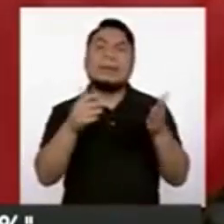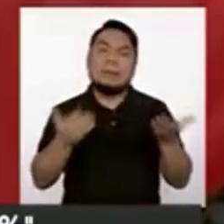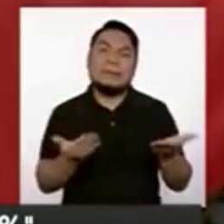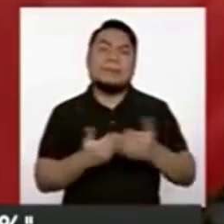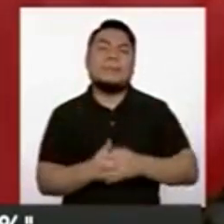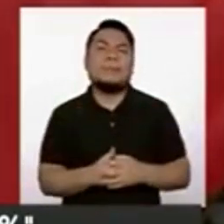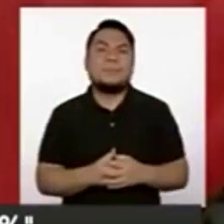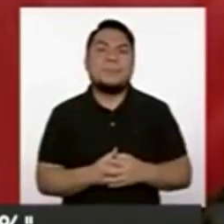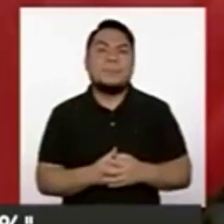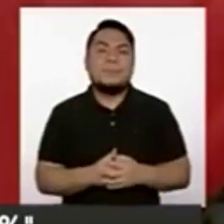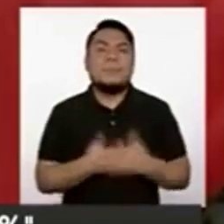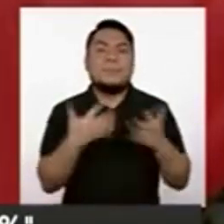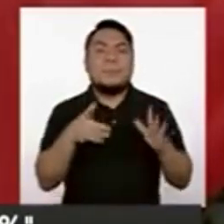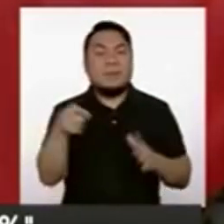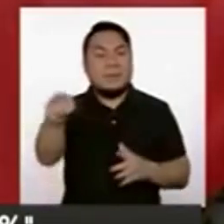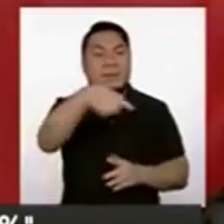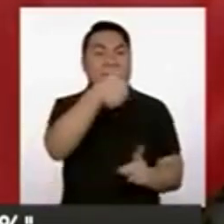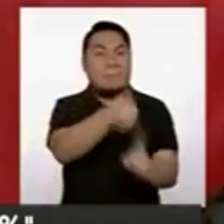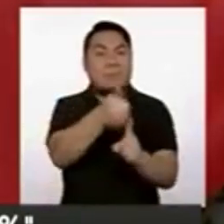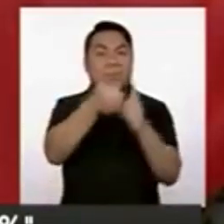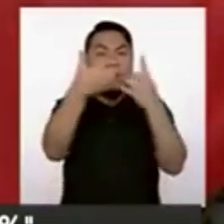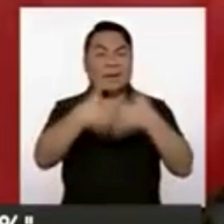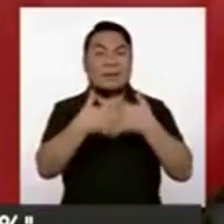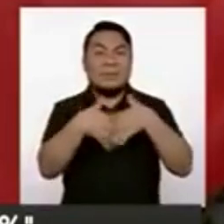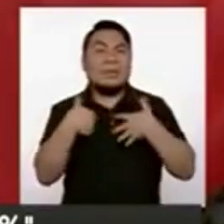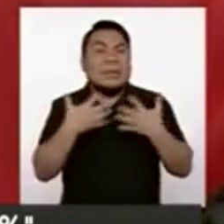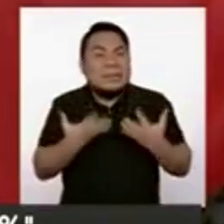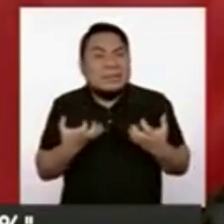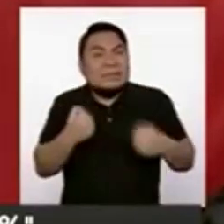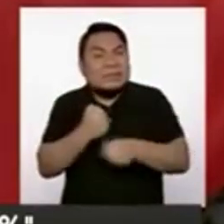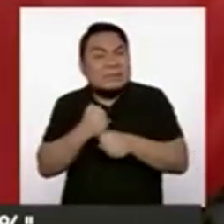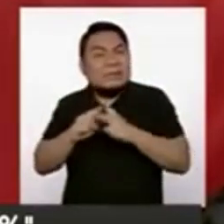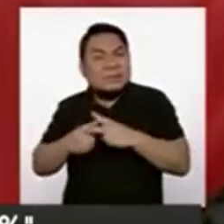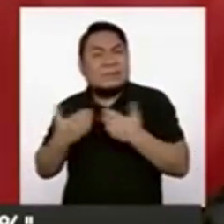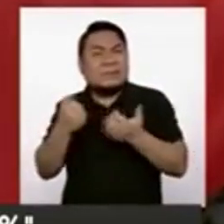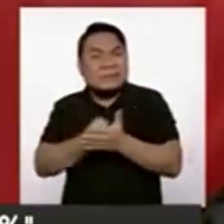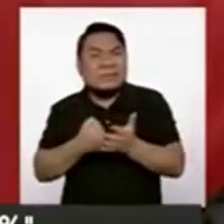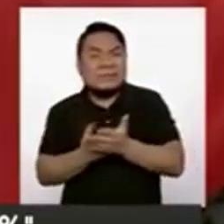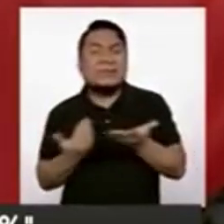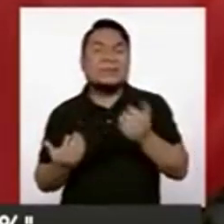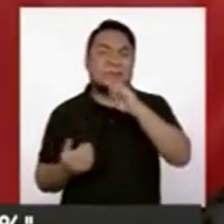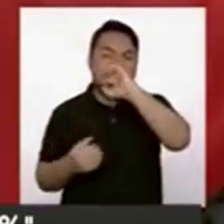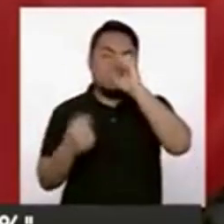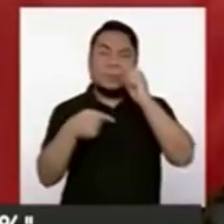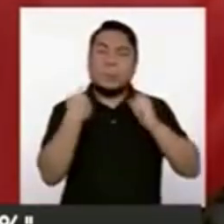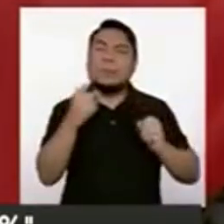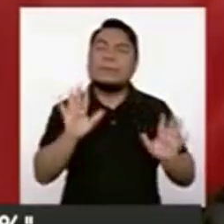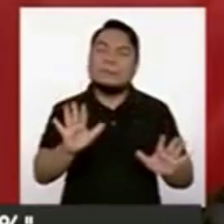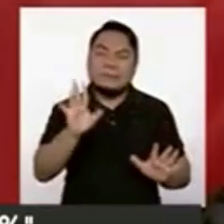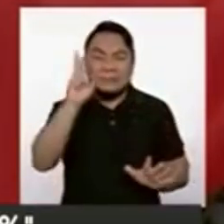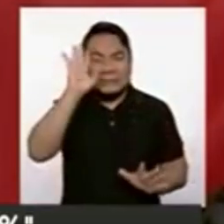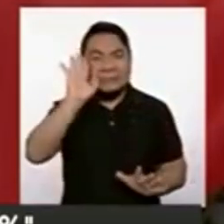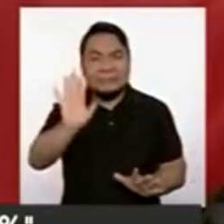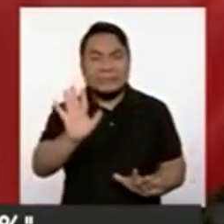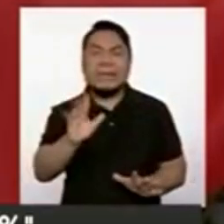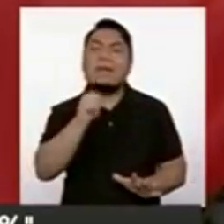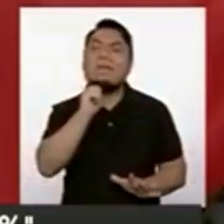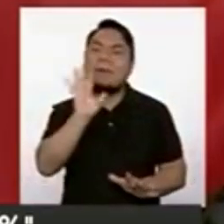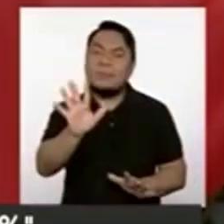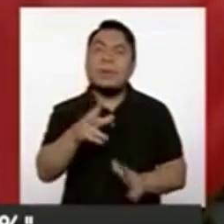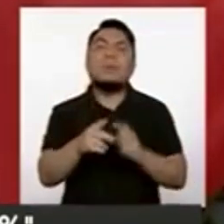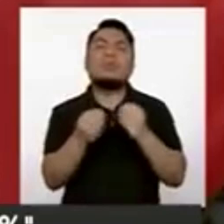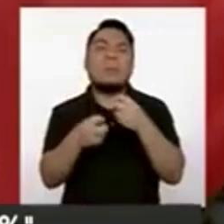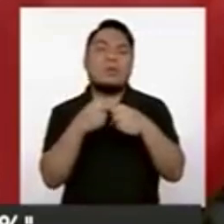como las propias empresas que querían reiniciar las actividades, tuvimos problemas de índole